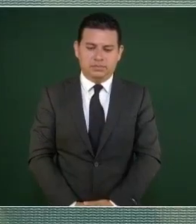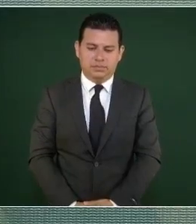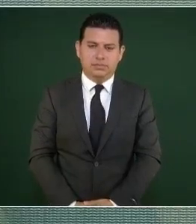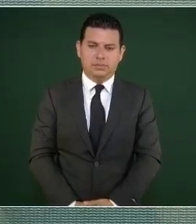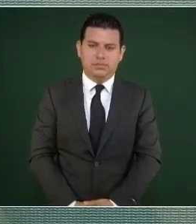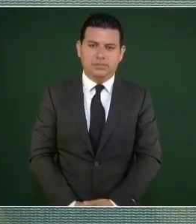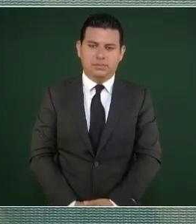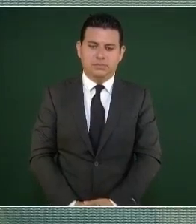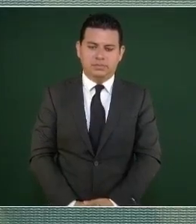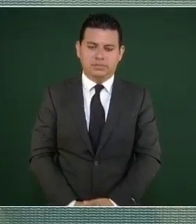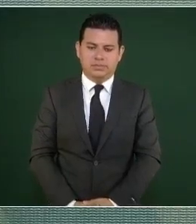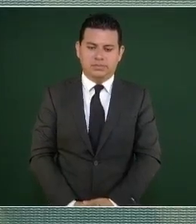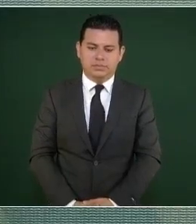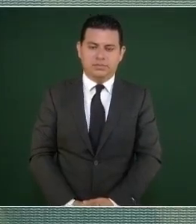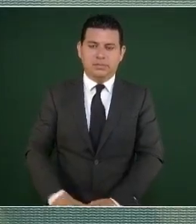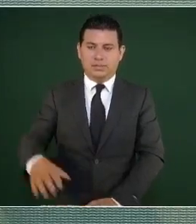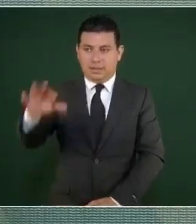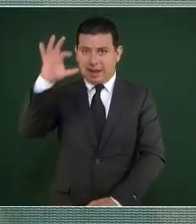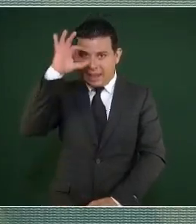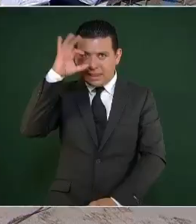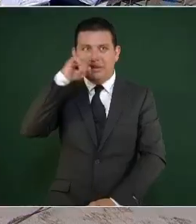Calderón, desde España.